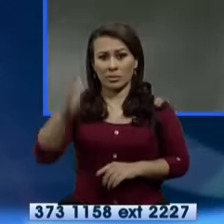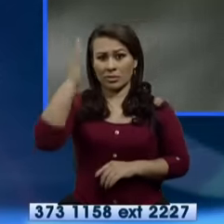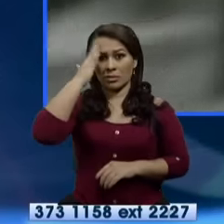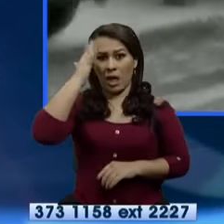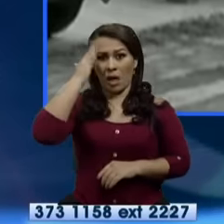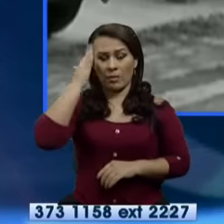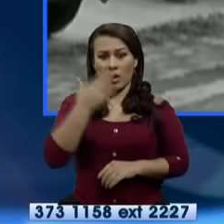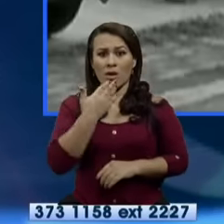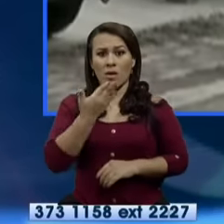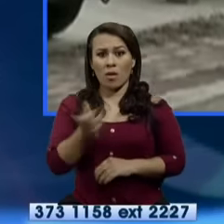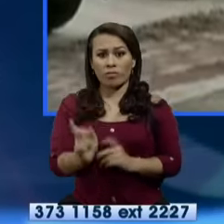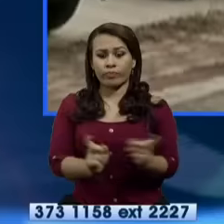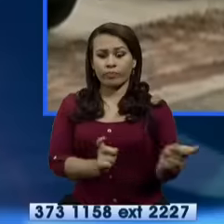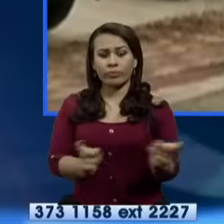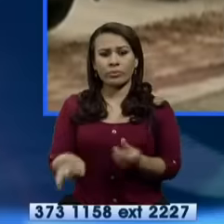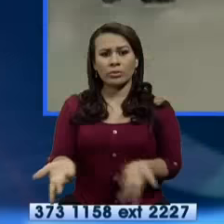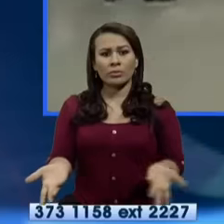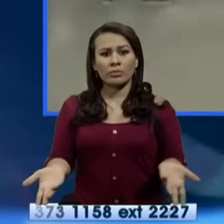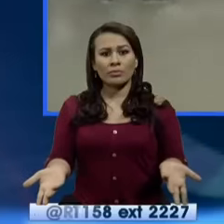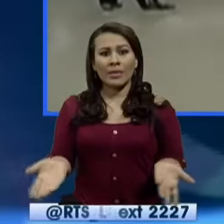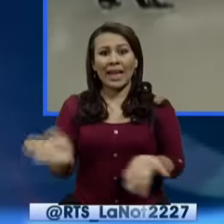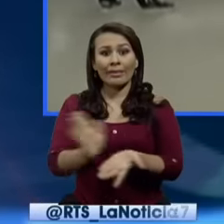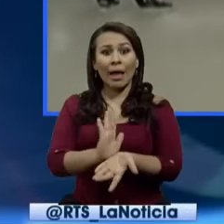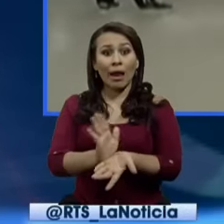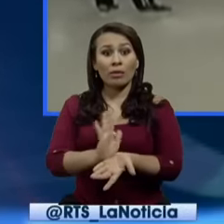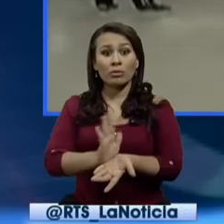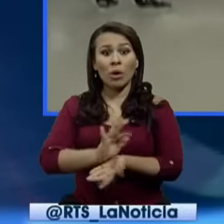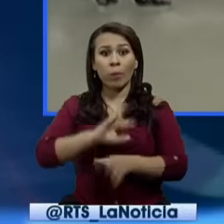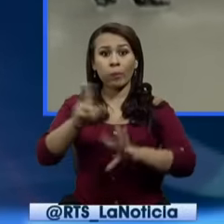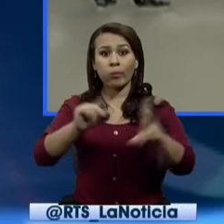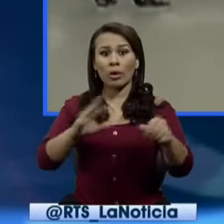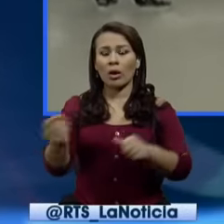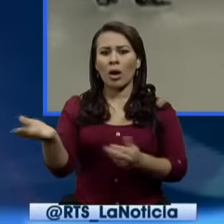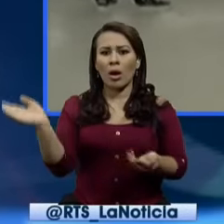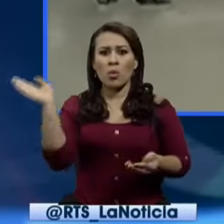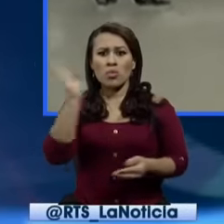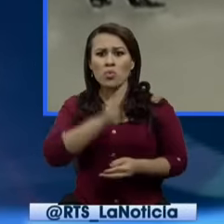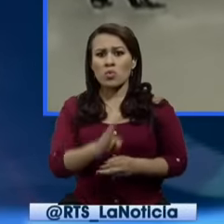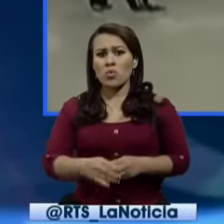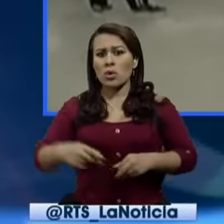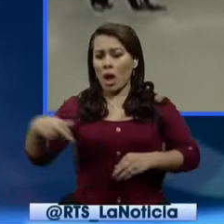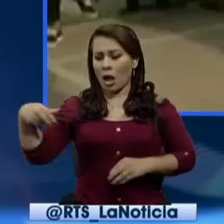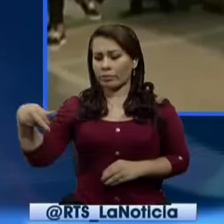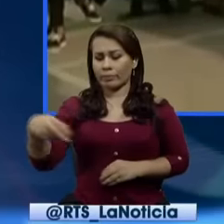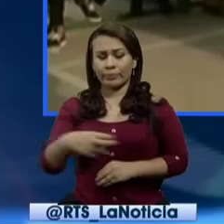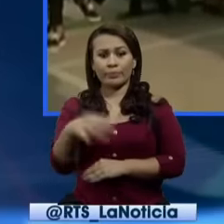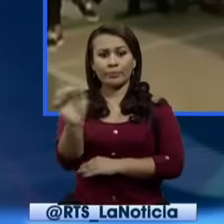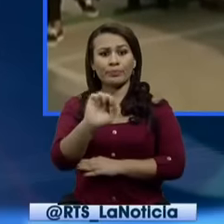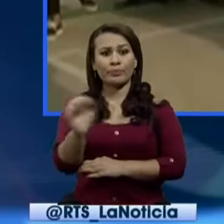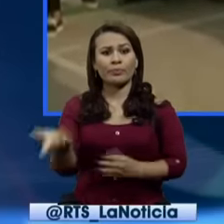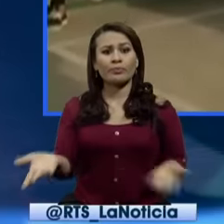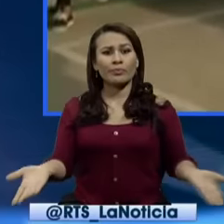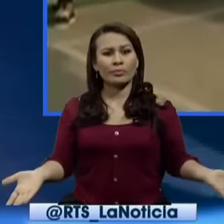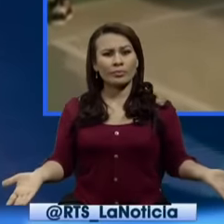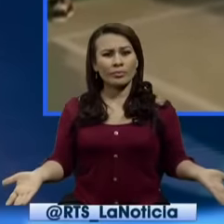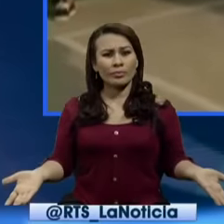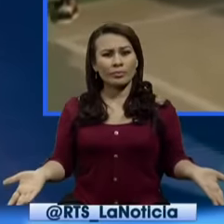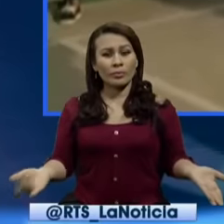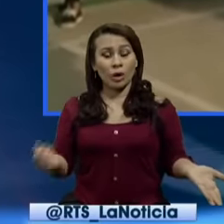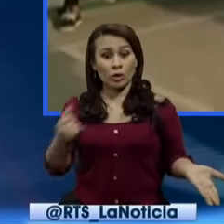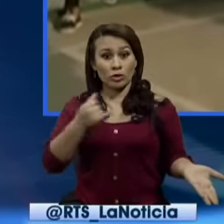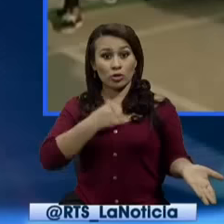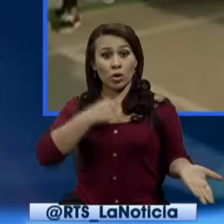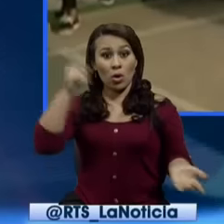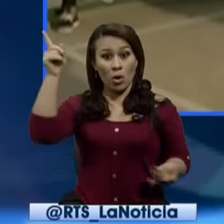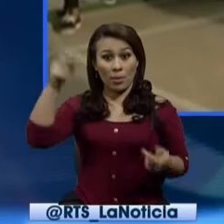magos televisores y aparatos que se robaron en una casa y no salieron supuestamente no salió por ninguna de las garitas por donde yo vivo